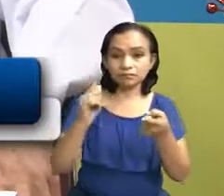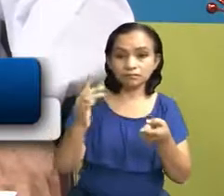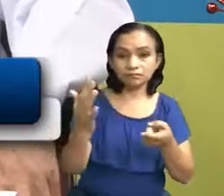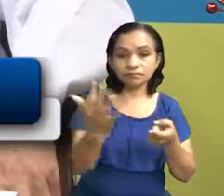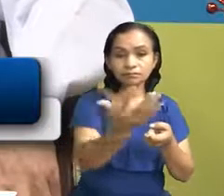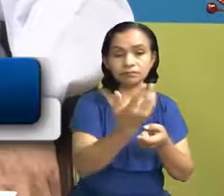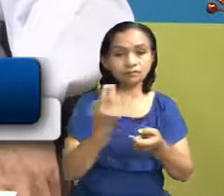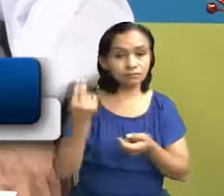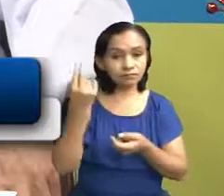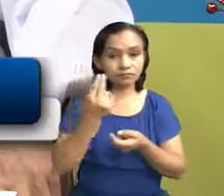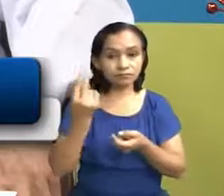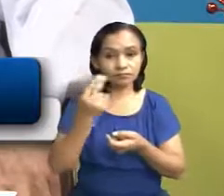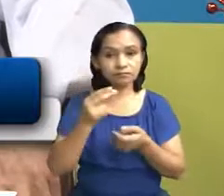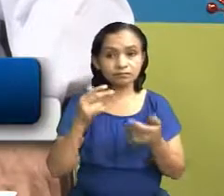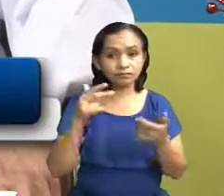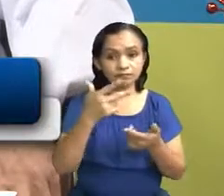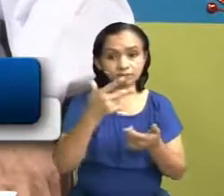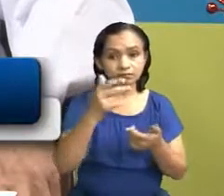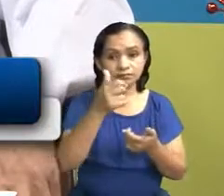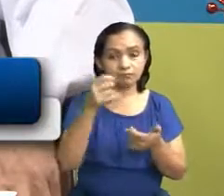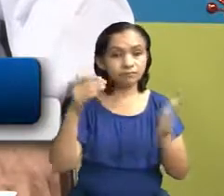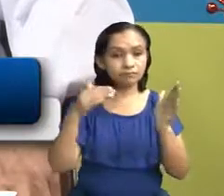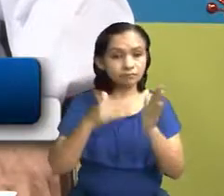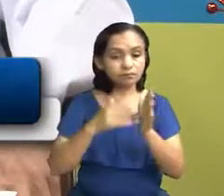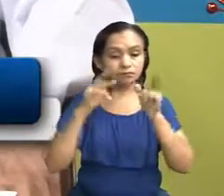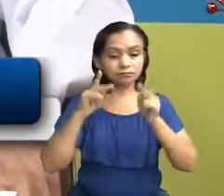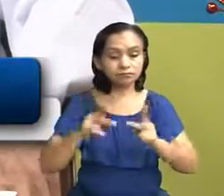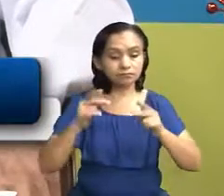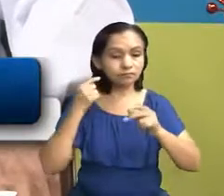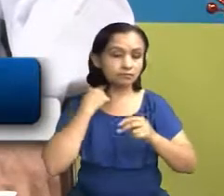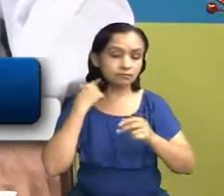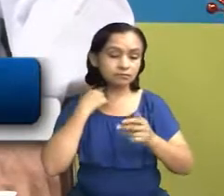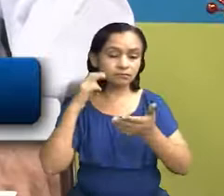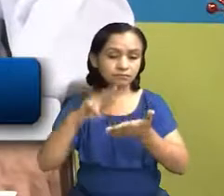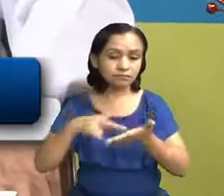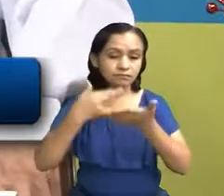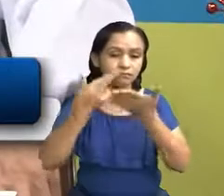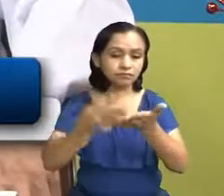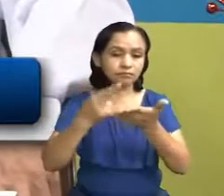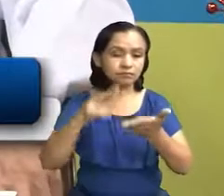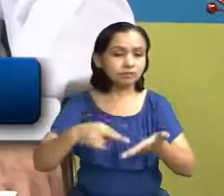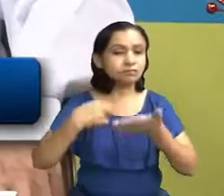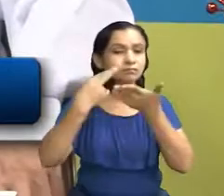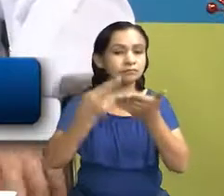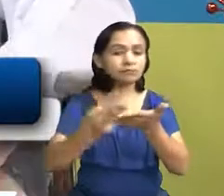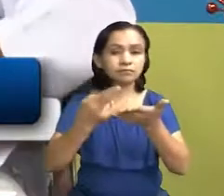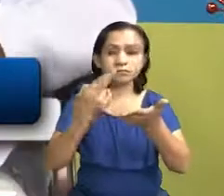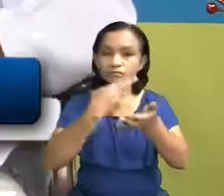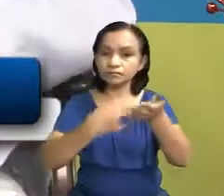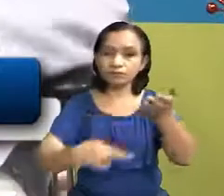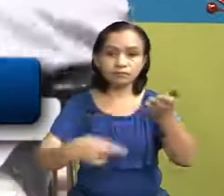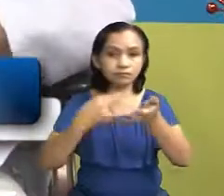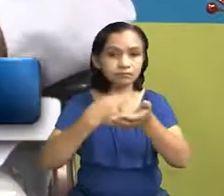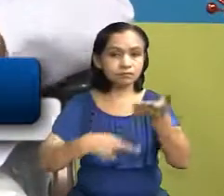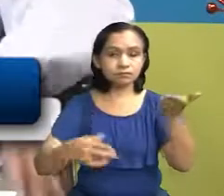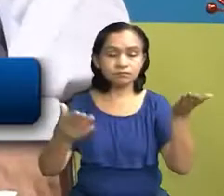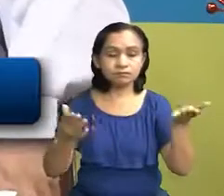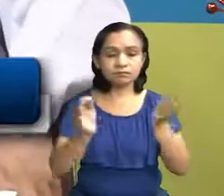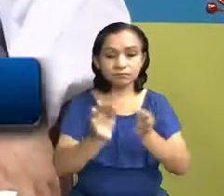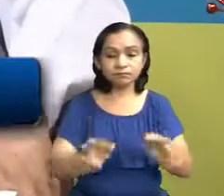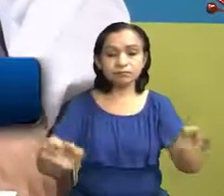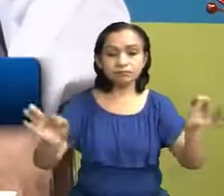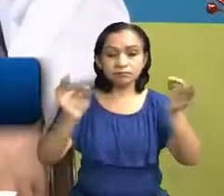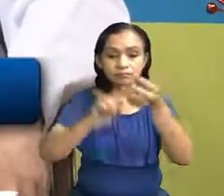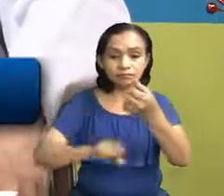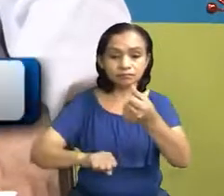que hemos obtenido este año, esas 86,000, son de donantes habituales. ¿Ya? Ellos son el pilar principal para